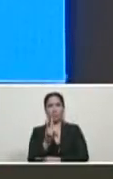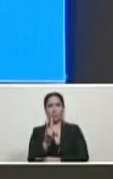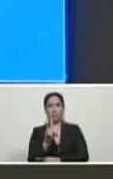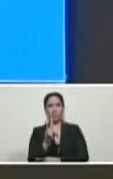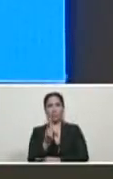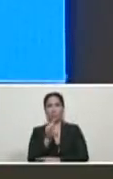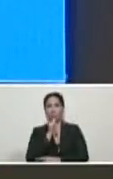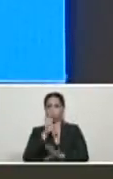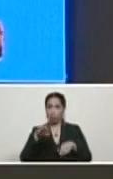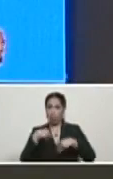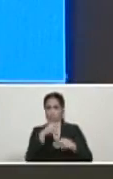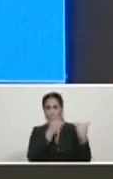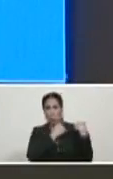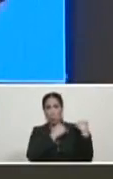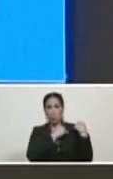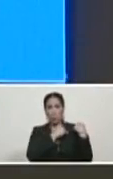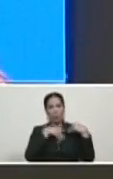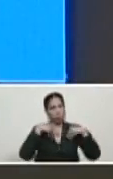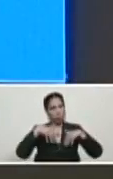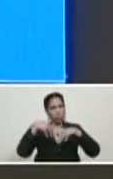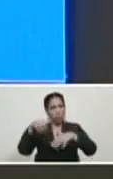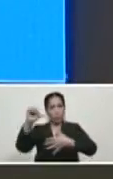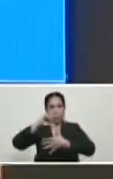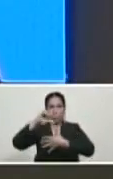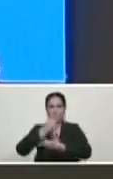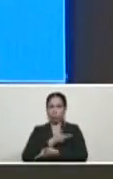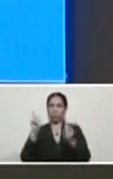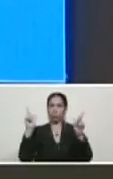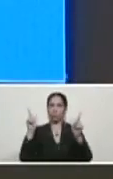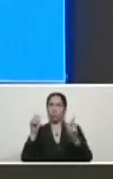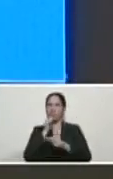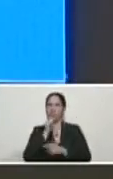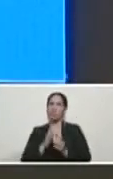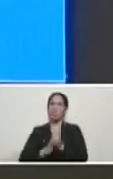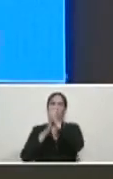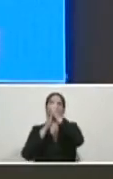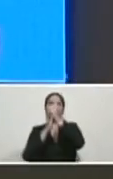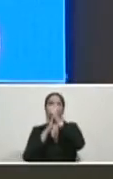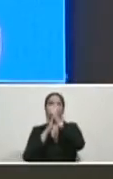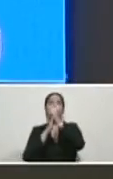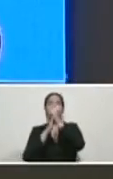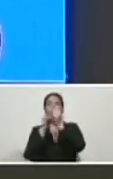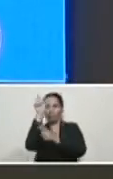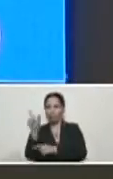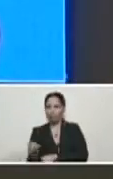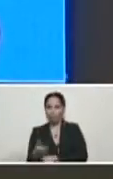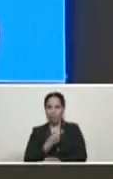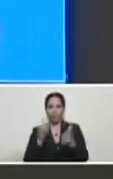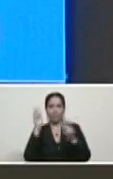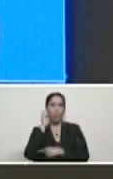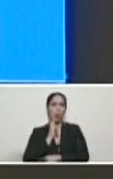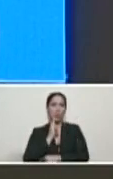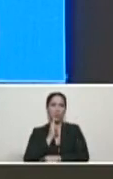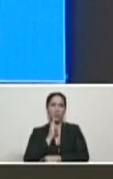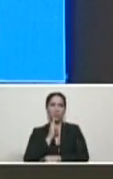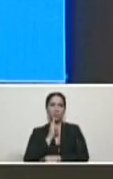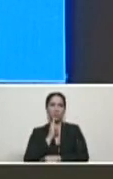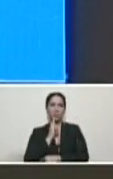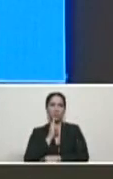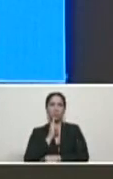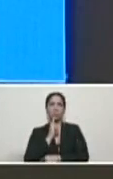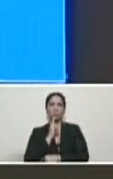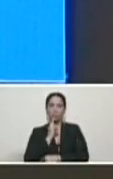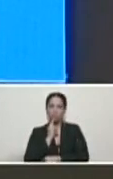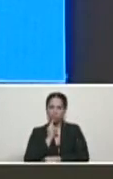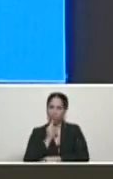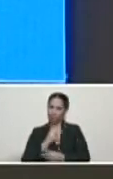y los ejércitos libertadores de Sudamérica, liderados por Bolívar y por la generación virtuosa